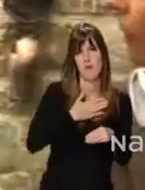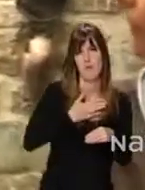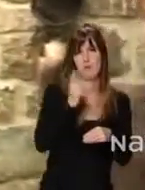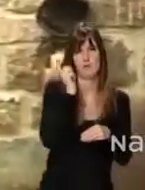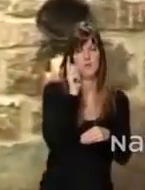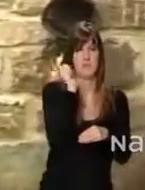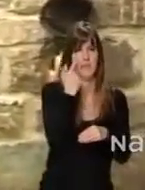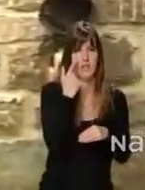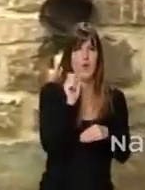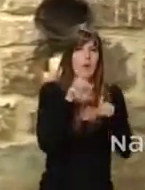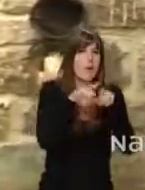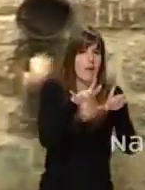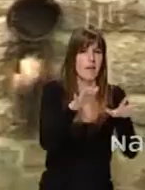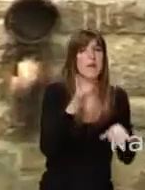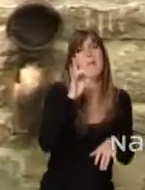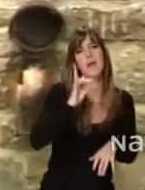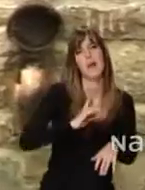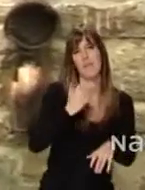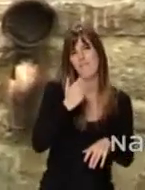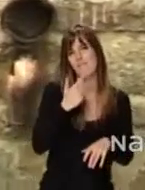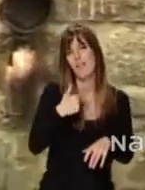boca, llaman y, oye, ¿tienes un torito para...?